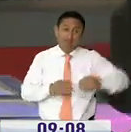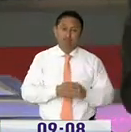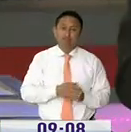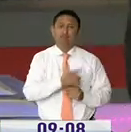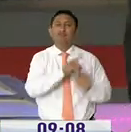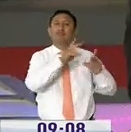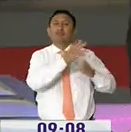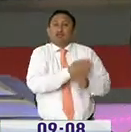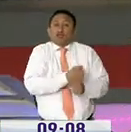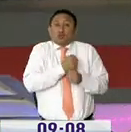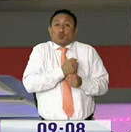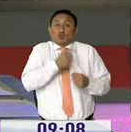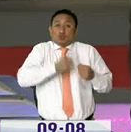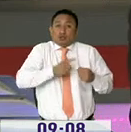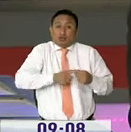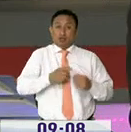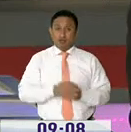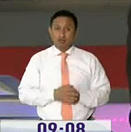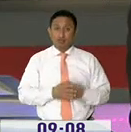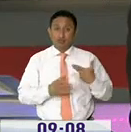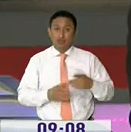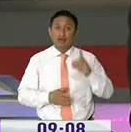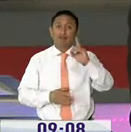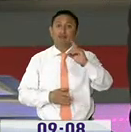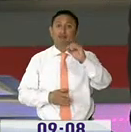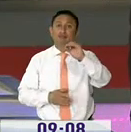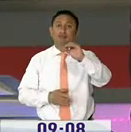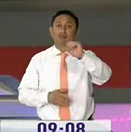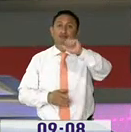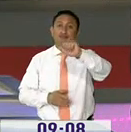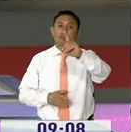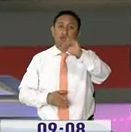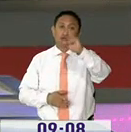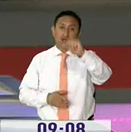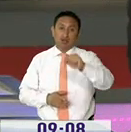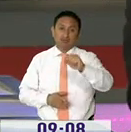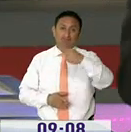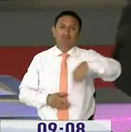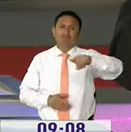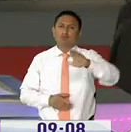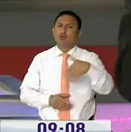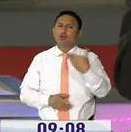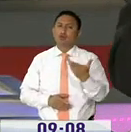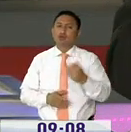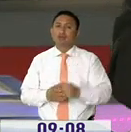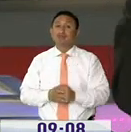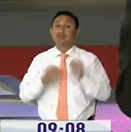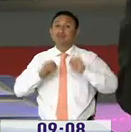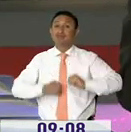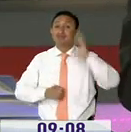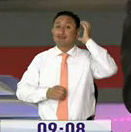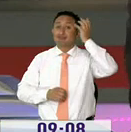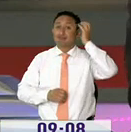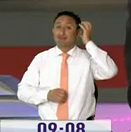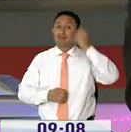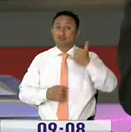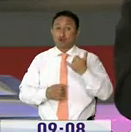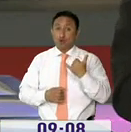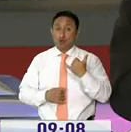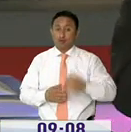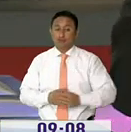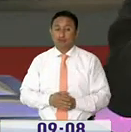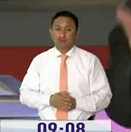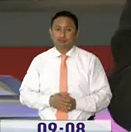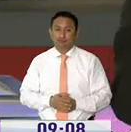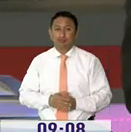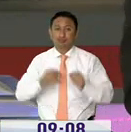las seguridades de Quito. Vamos ya con Adriana Rojas, a propósito de la alcaldía. Está realizando una radio maratón en este instante. Es